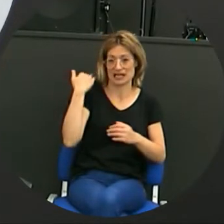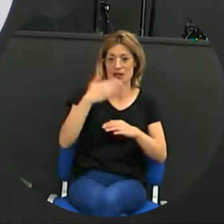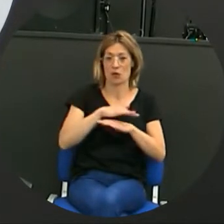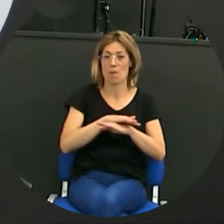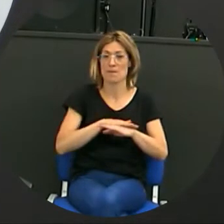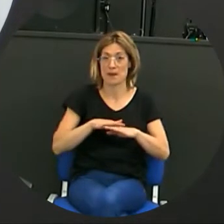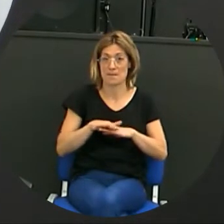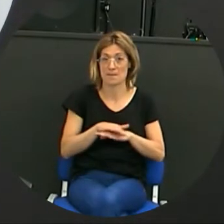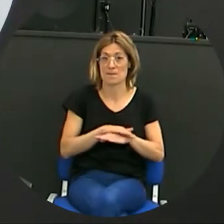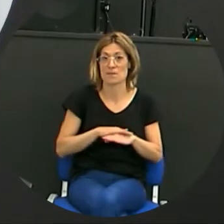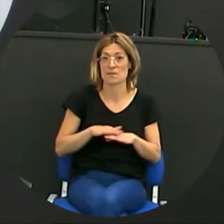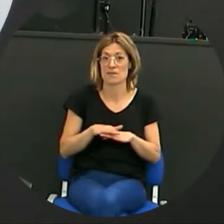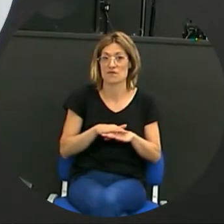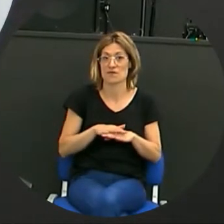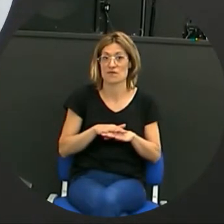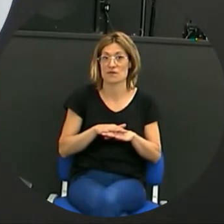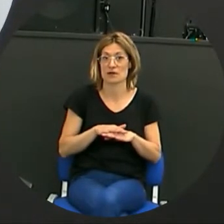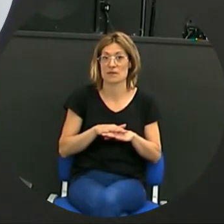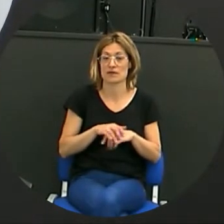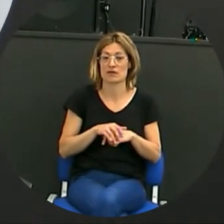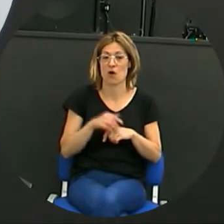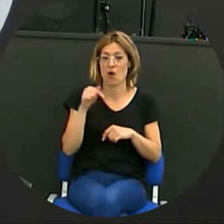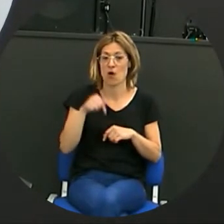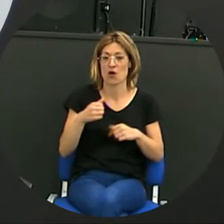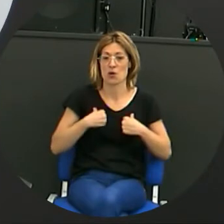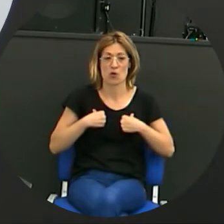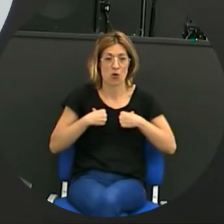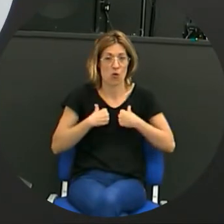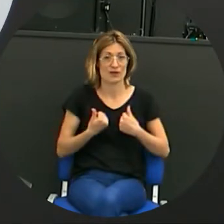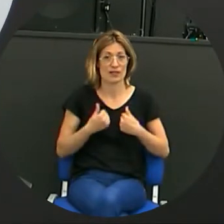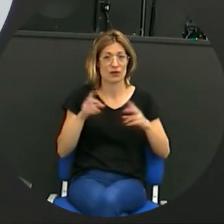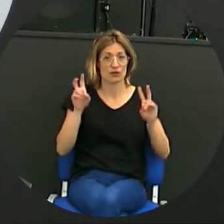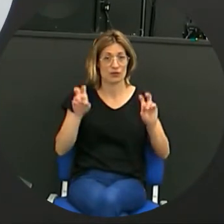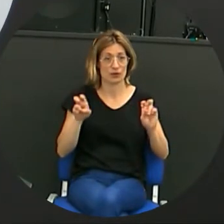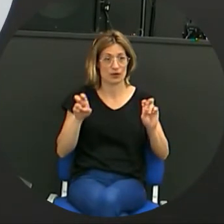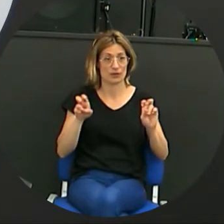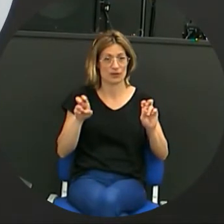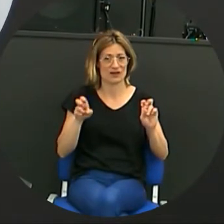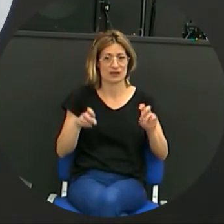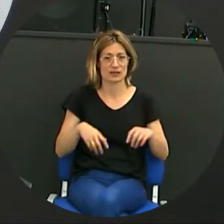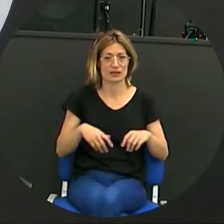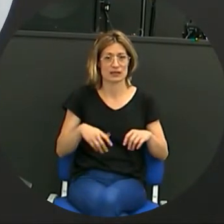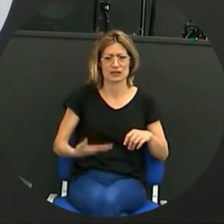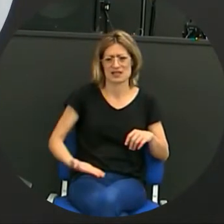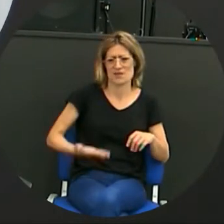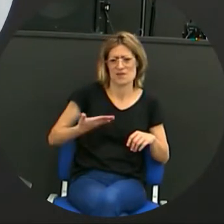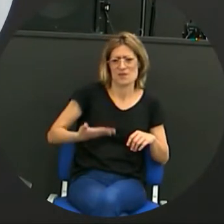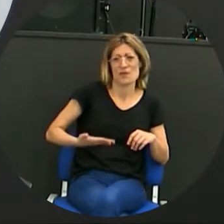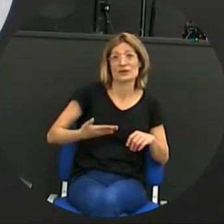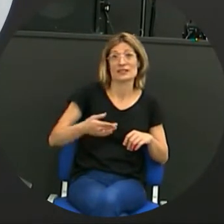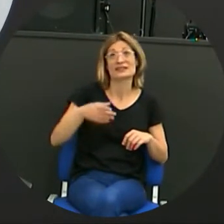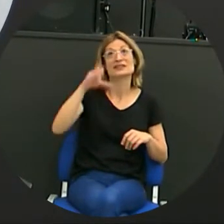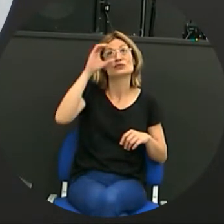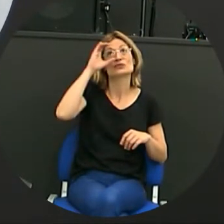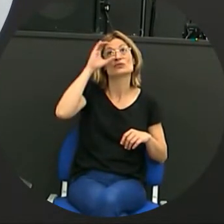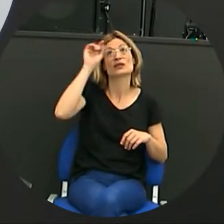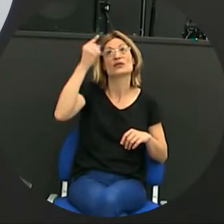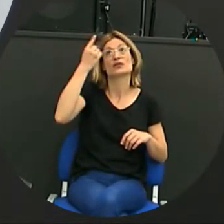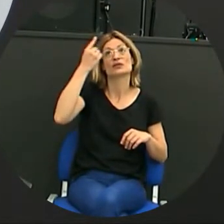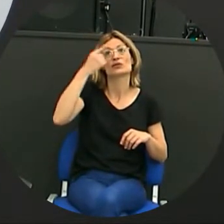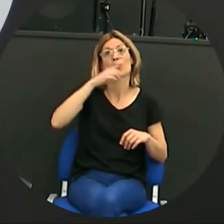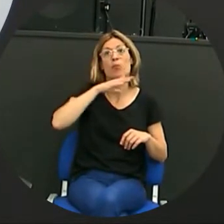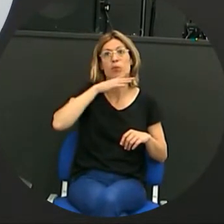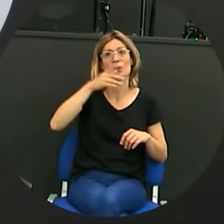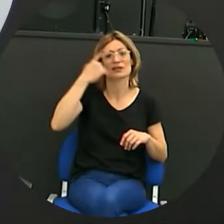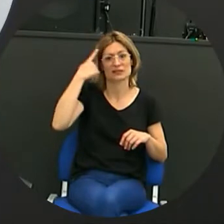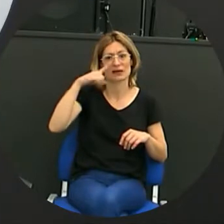entender que hoy es un nuevo comienzo. Y es importante oír la voz de Dios para saber lo que Dios nos dice